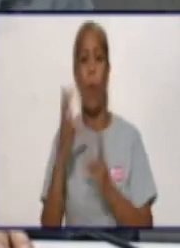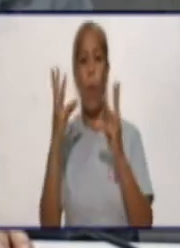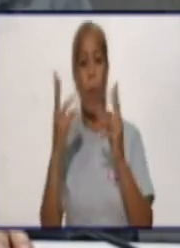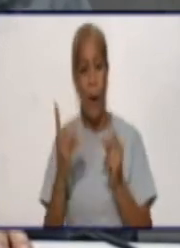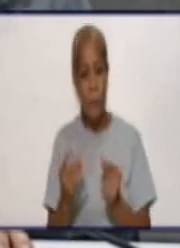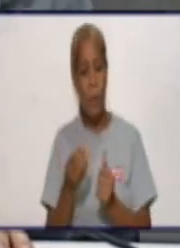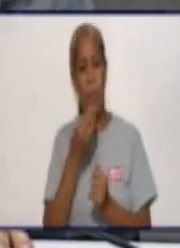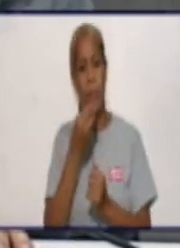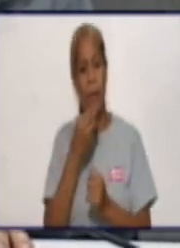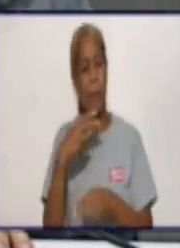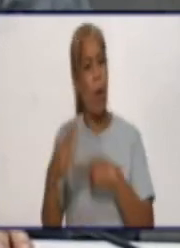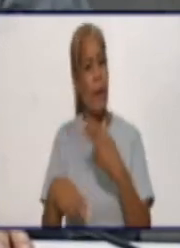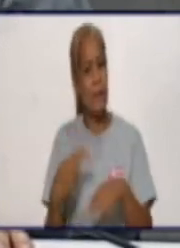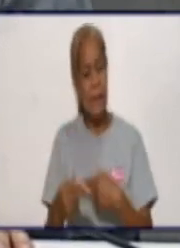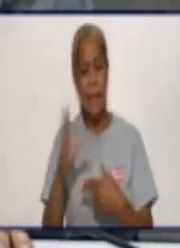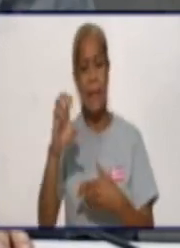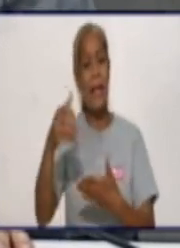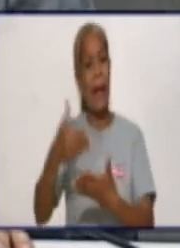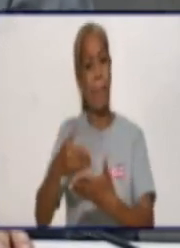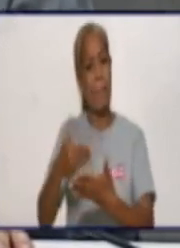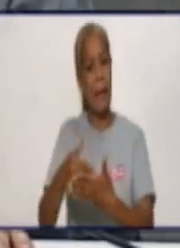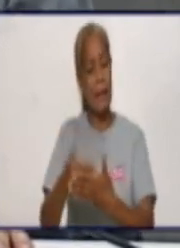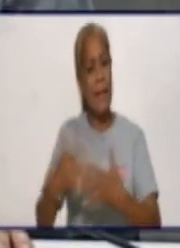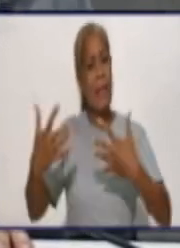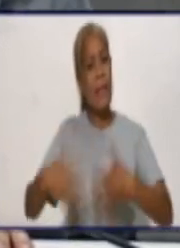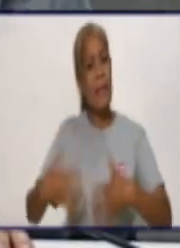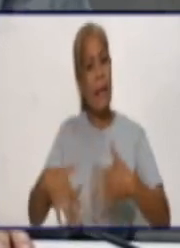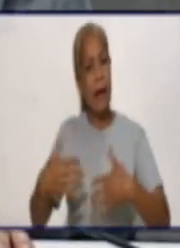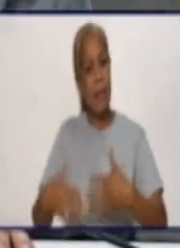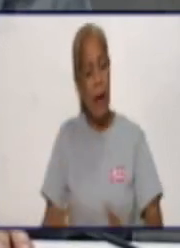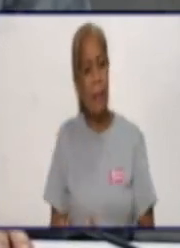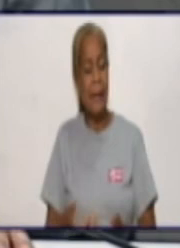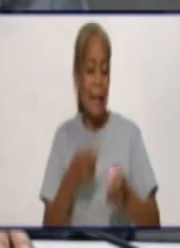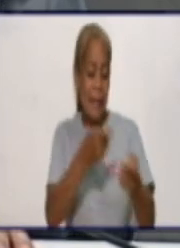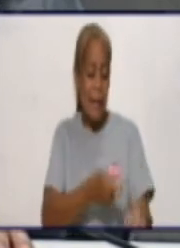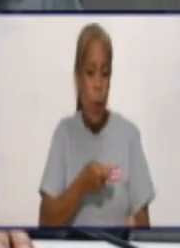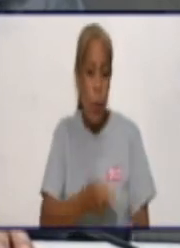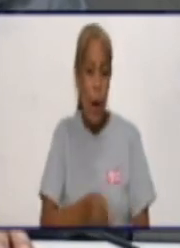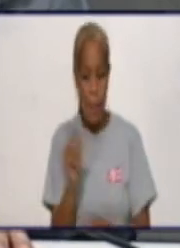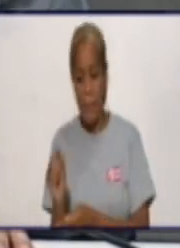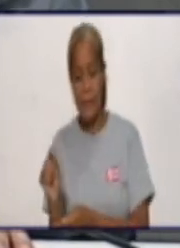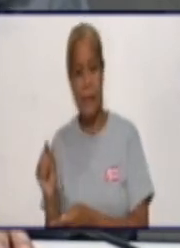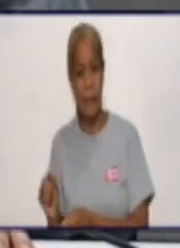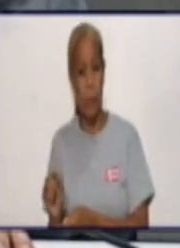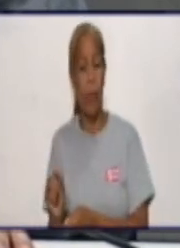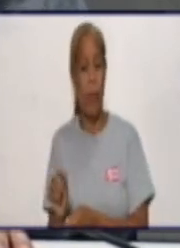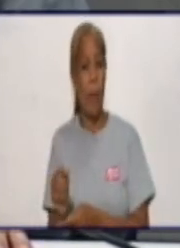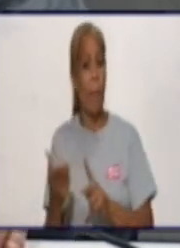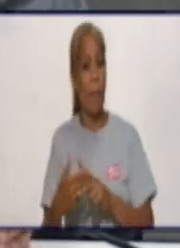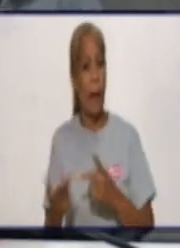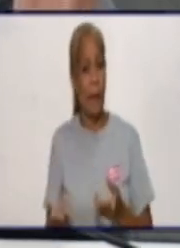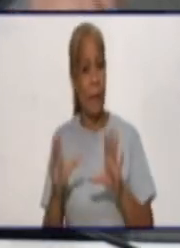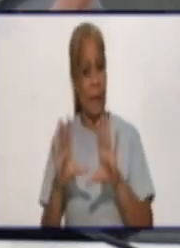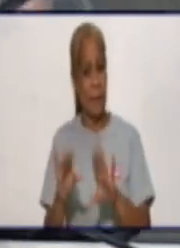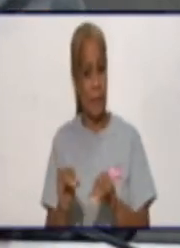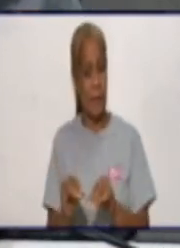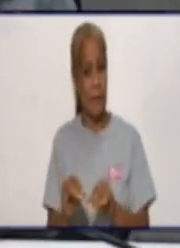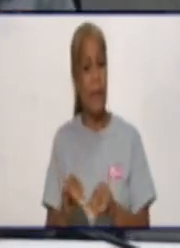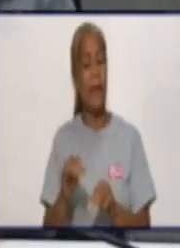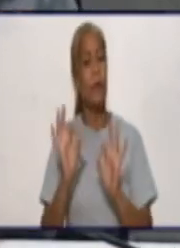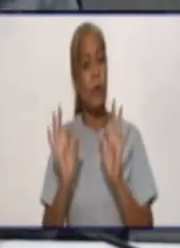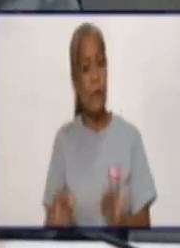de nuestros empresarios de nuestras empresas de nuestras cooperativas nuestros campesinos todo en fin para entonces y estoy seguro que nos va a